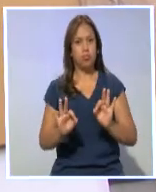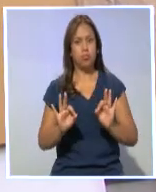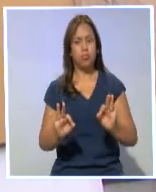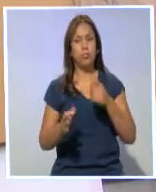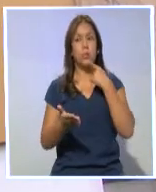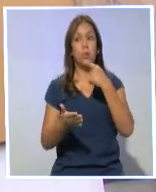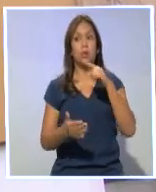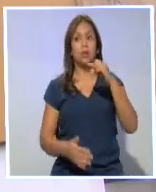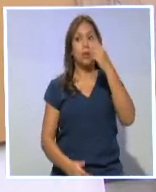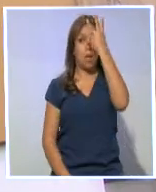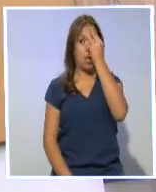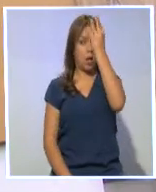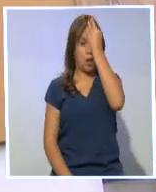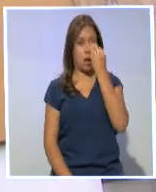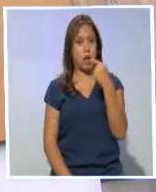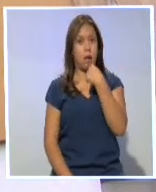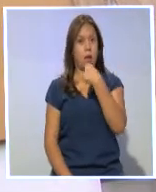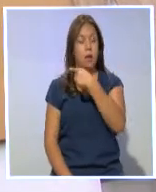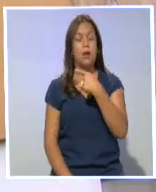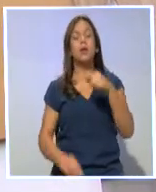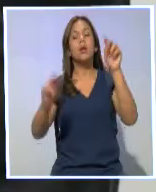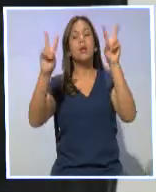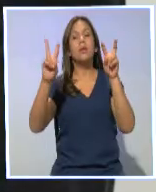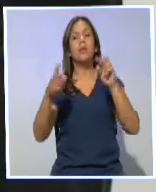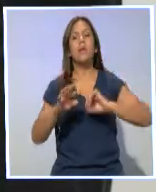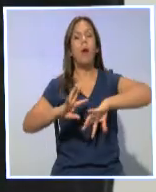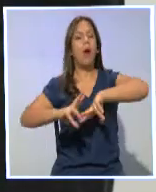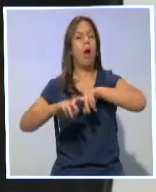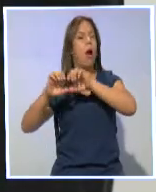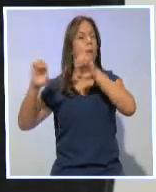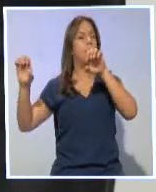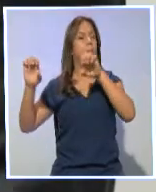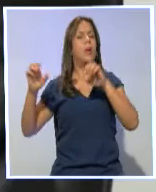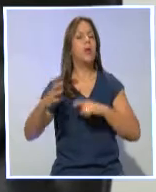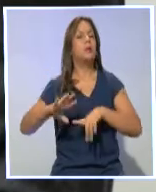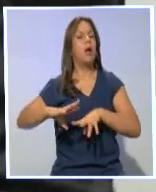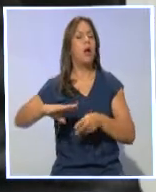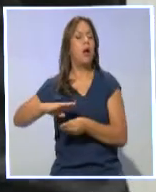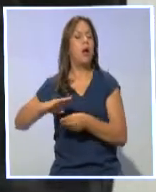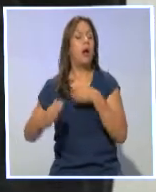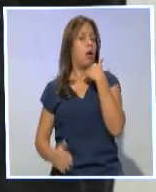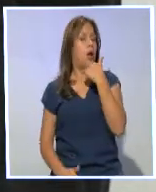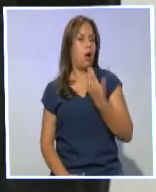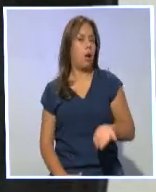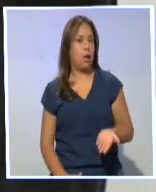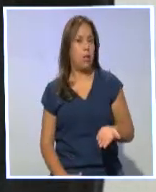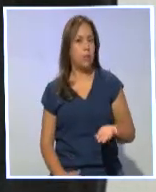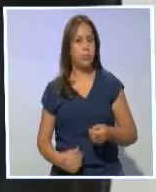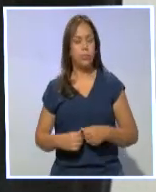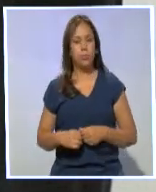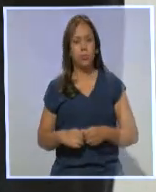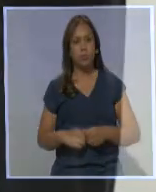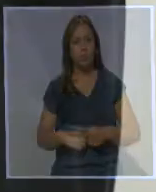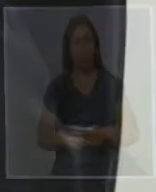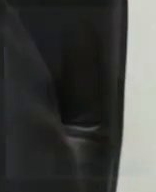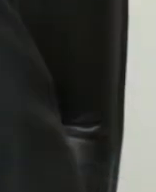vicepresidente Glass por estar acusado del delito de asociación ilícita en el caso Odebrecht. María Fernanda Medina, TVL